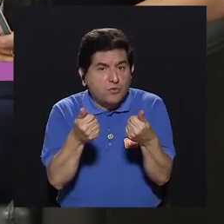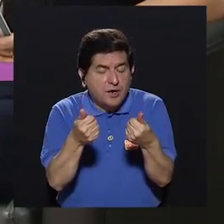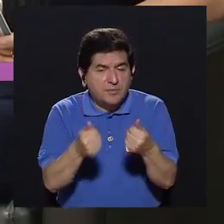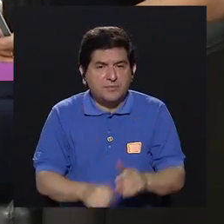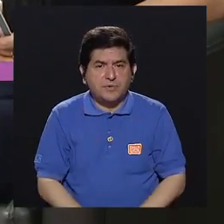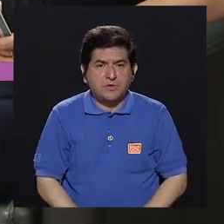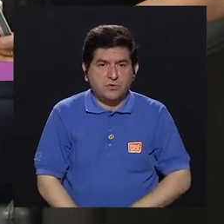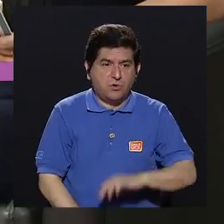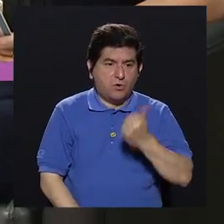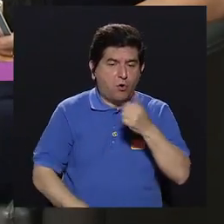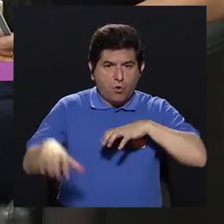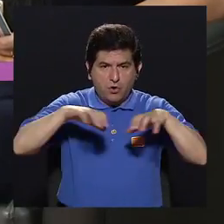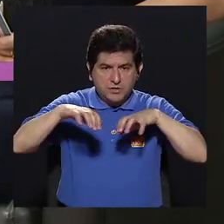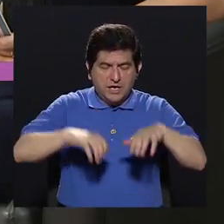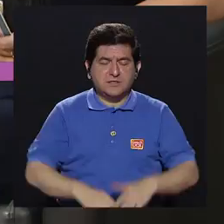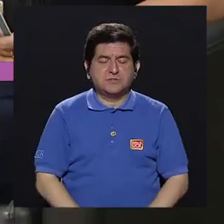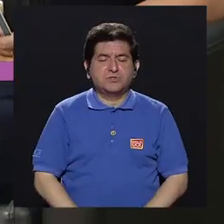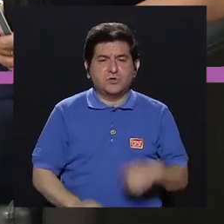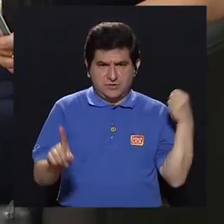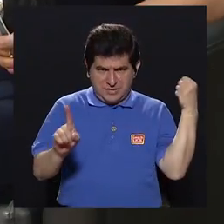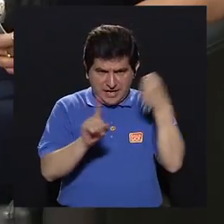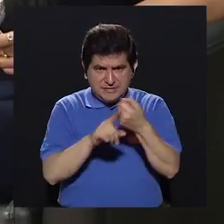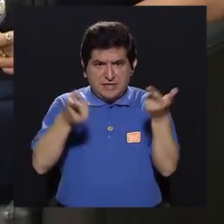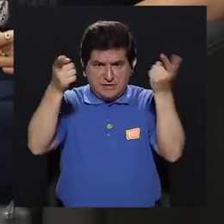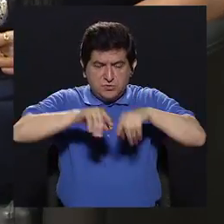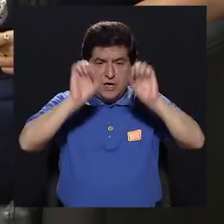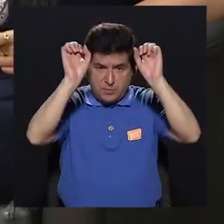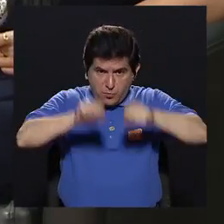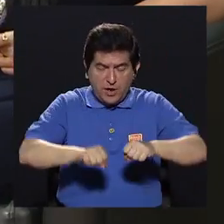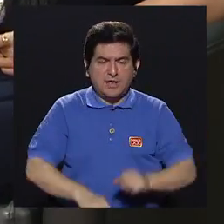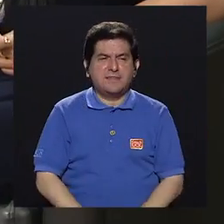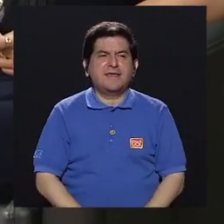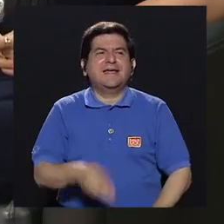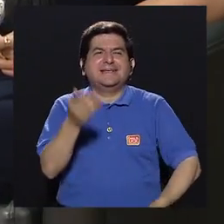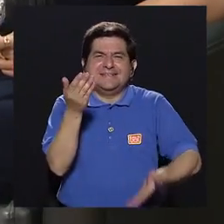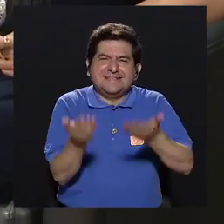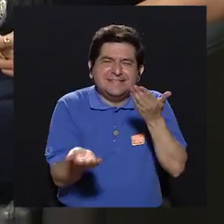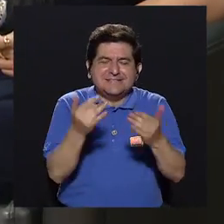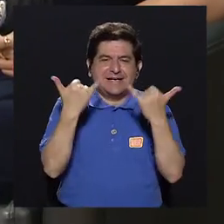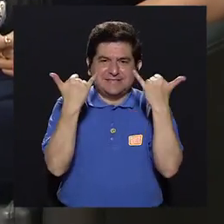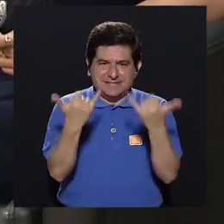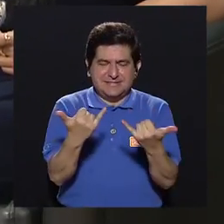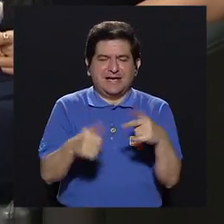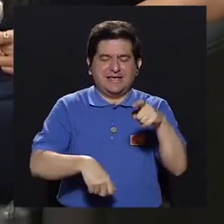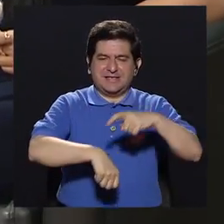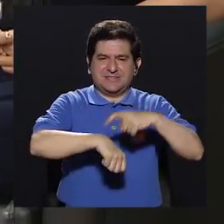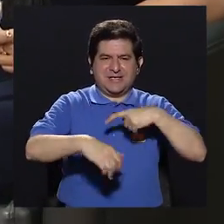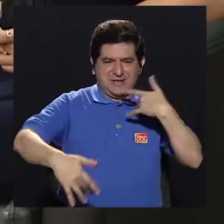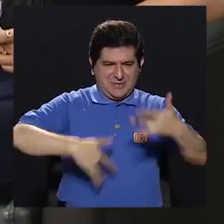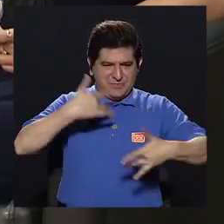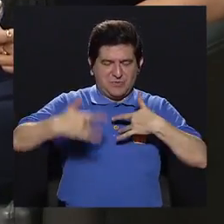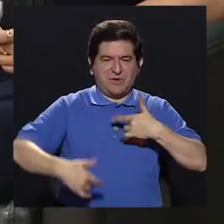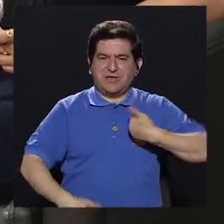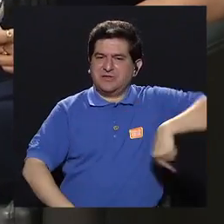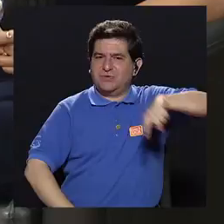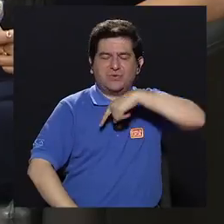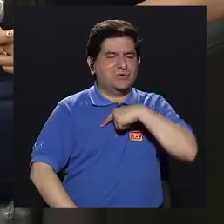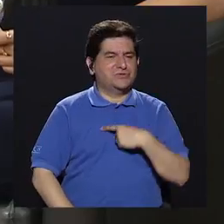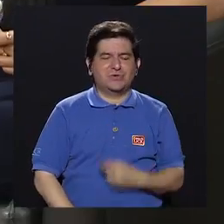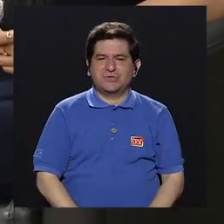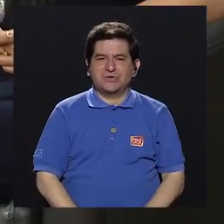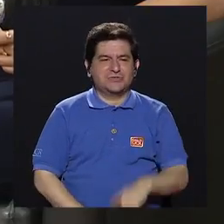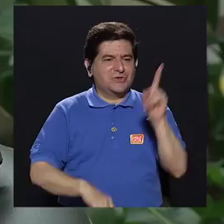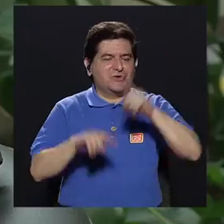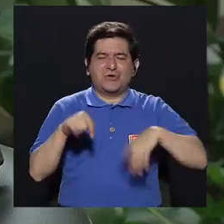¿ahí puede hacer otro evento? Podría ser, pero tal vez no, como ya está presentando los síntomas, tal vez no lo vamos a